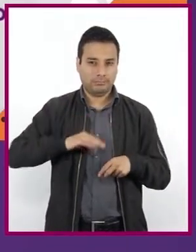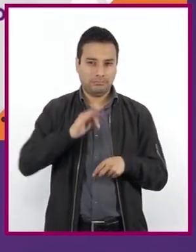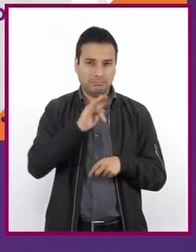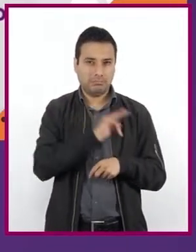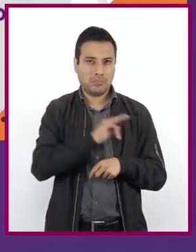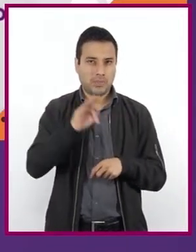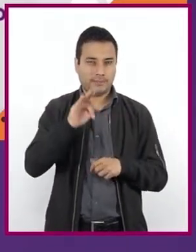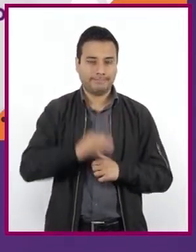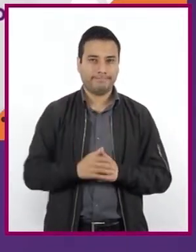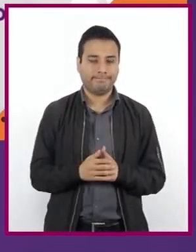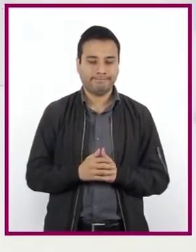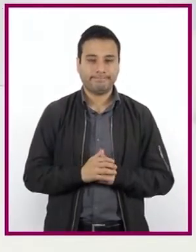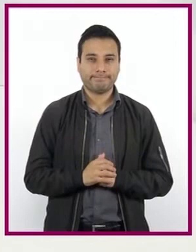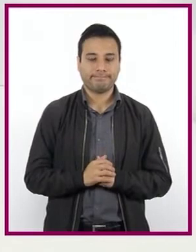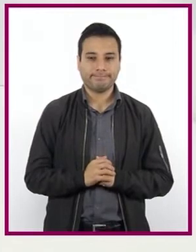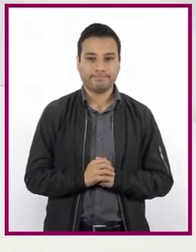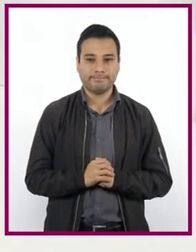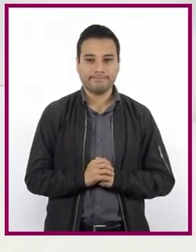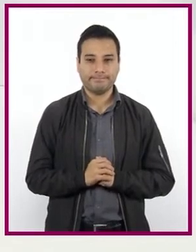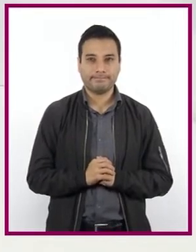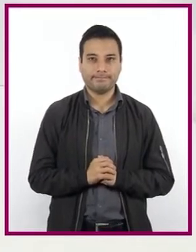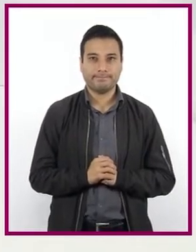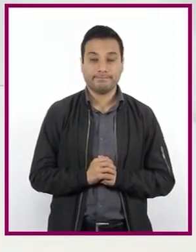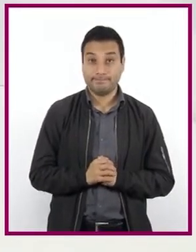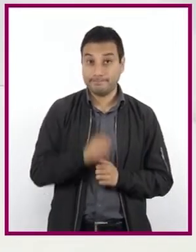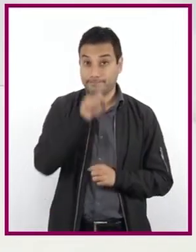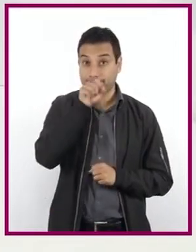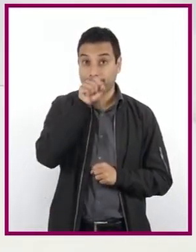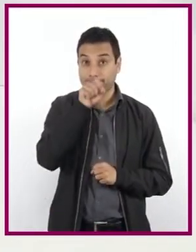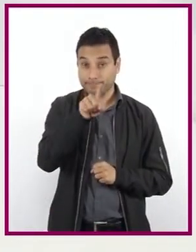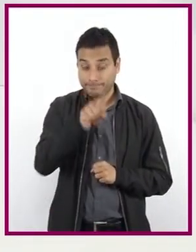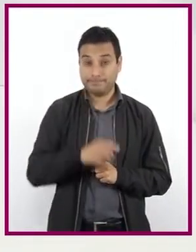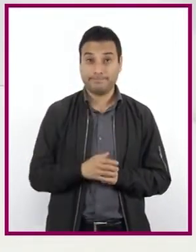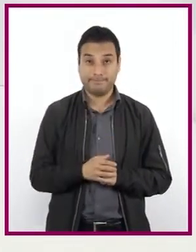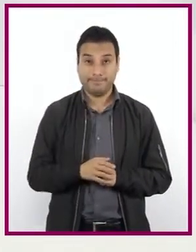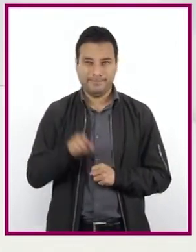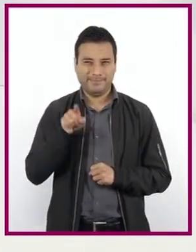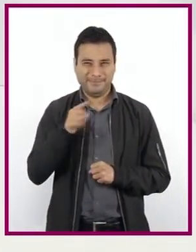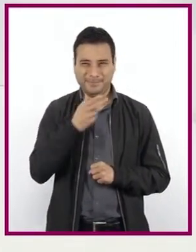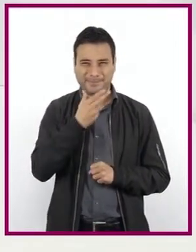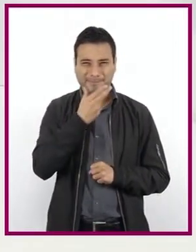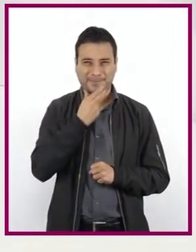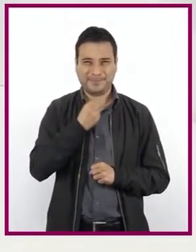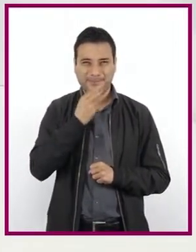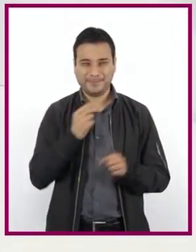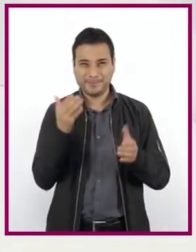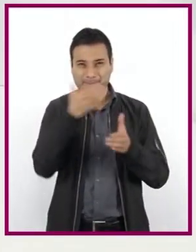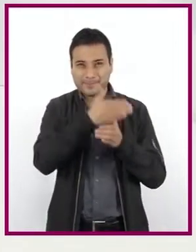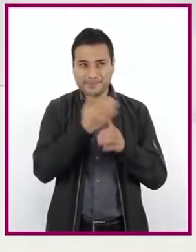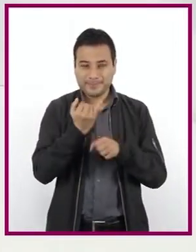considerable para la corona. Además, el visitador estableció la